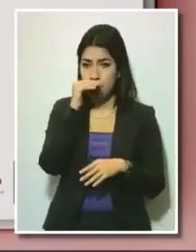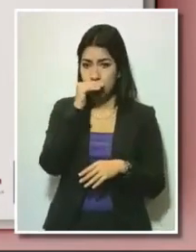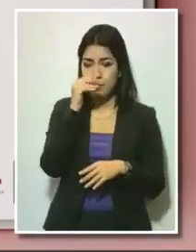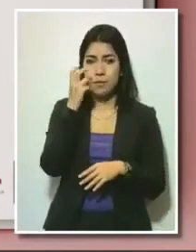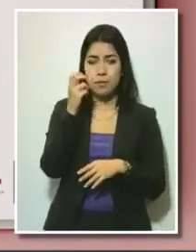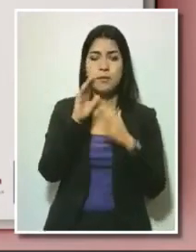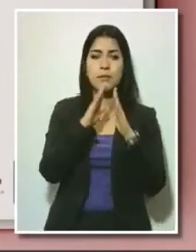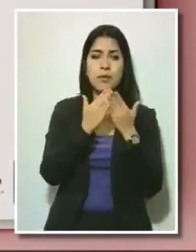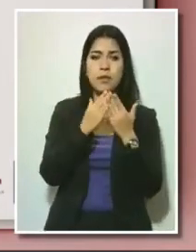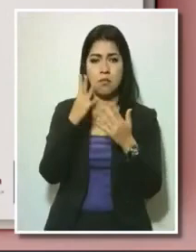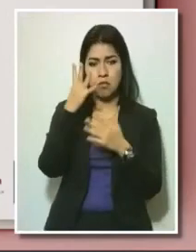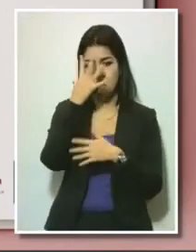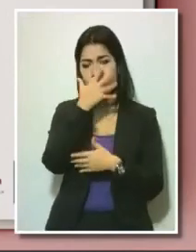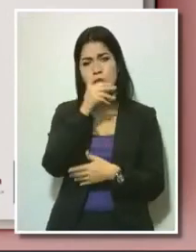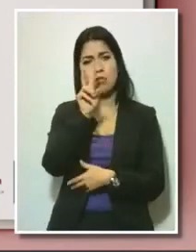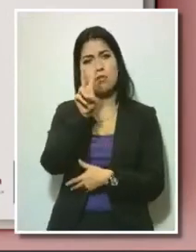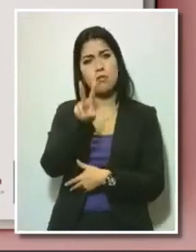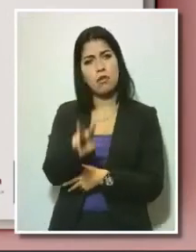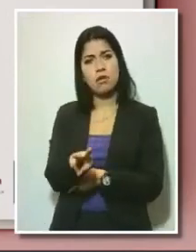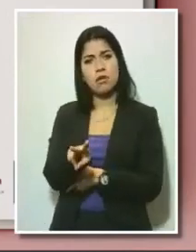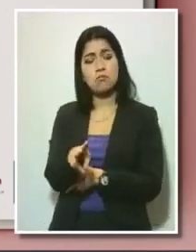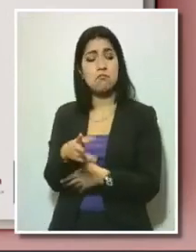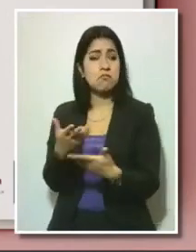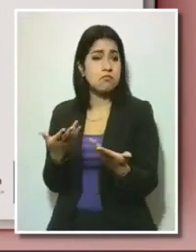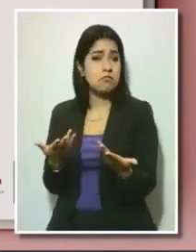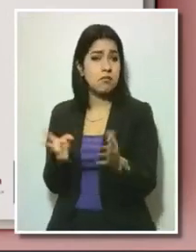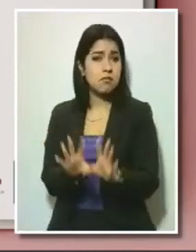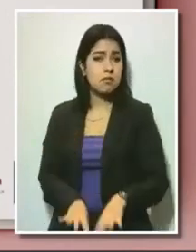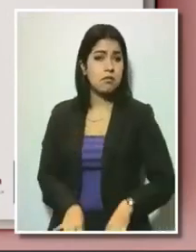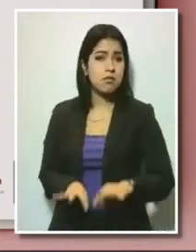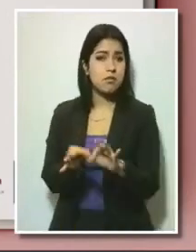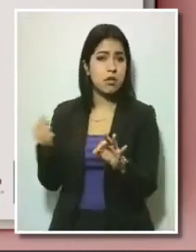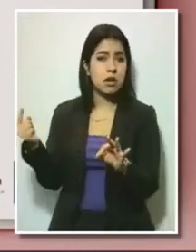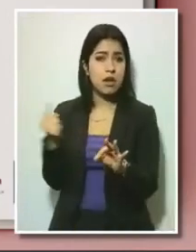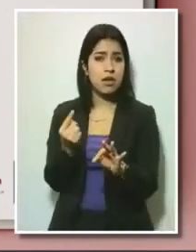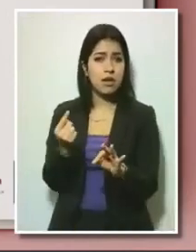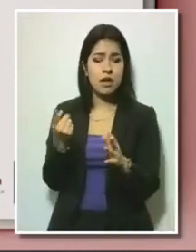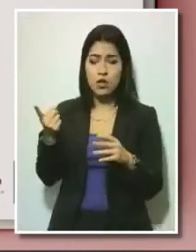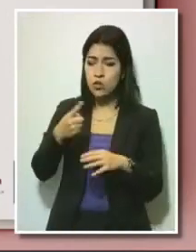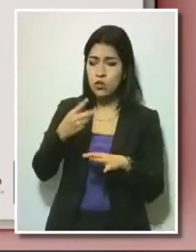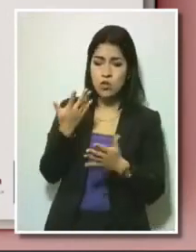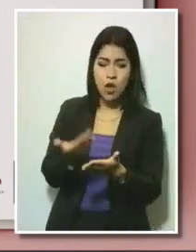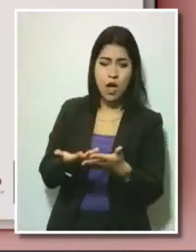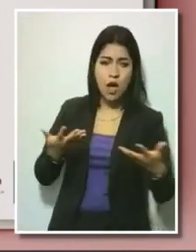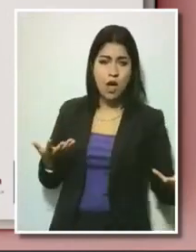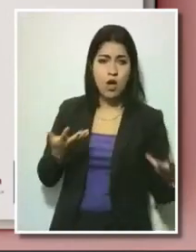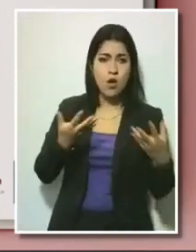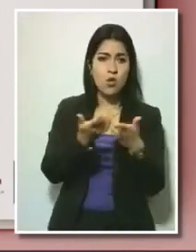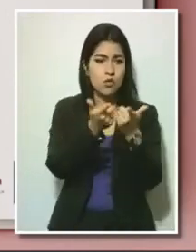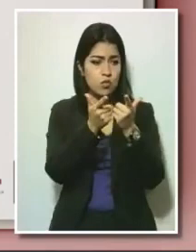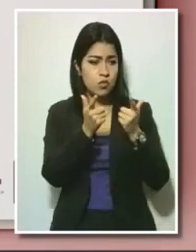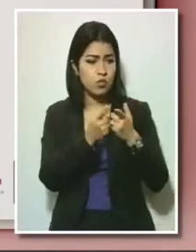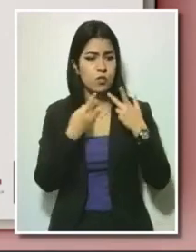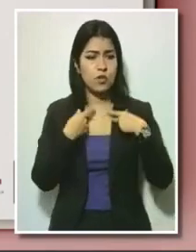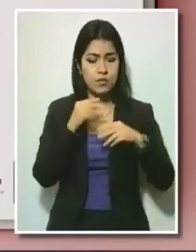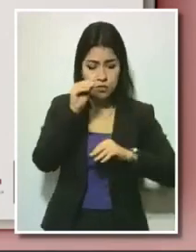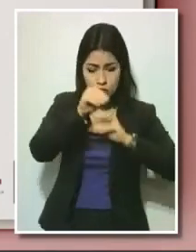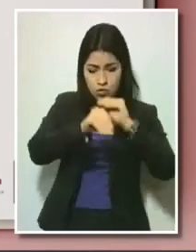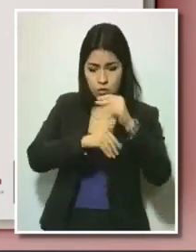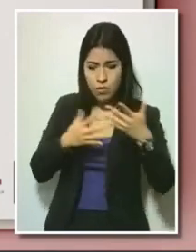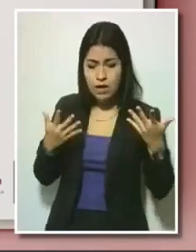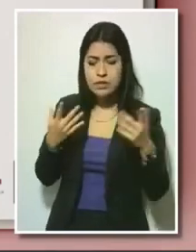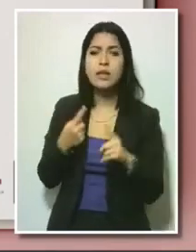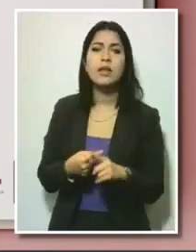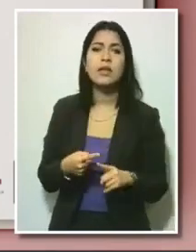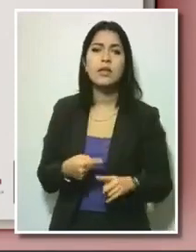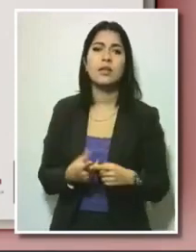son bellos, y lo más importante, están hechos en colectivo y por los docentes.